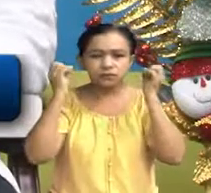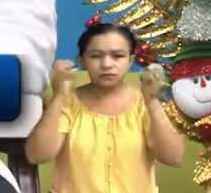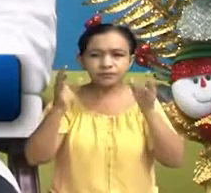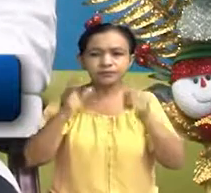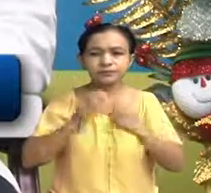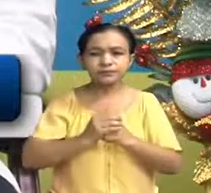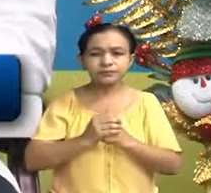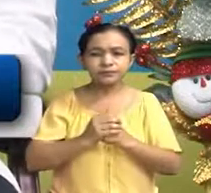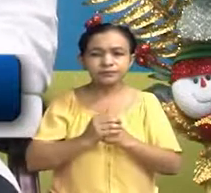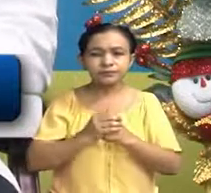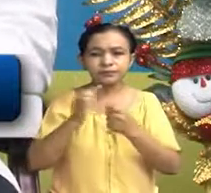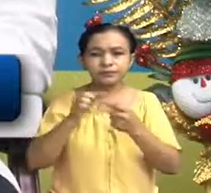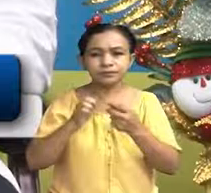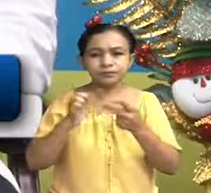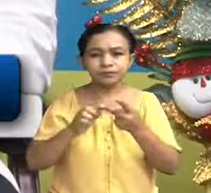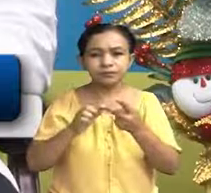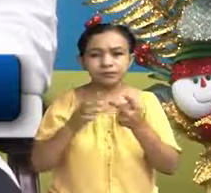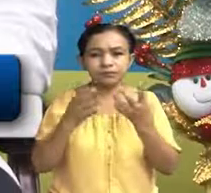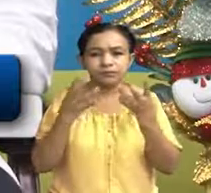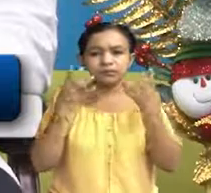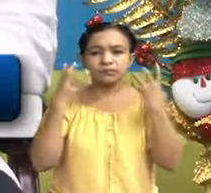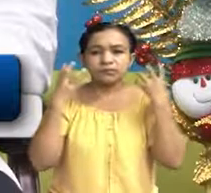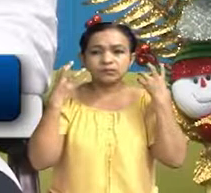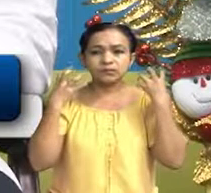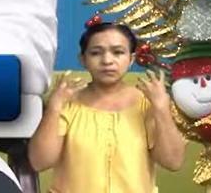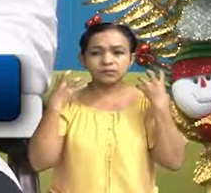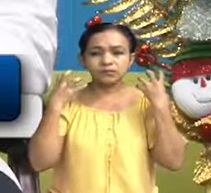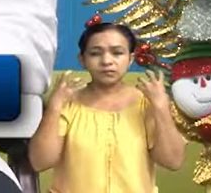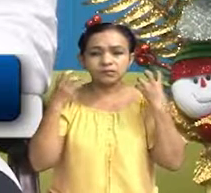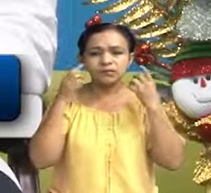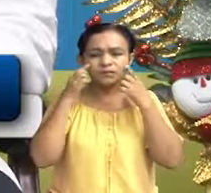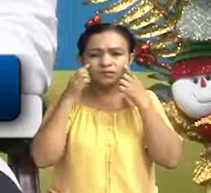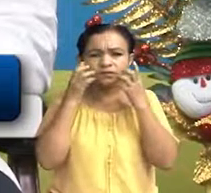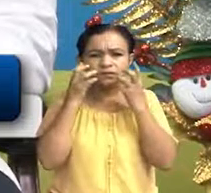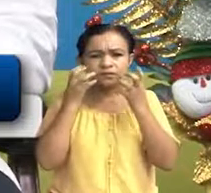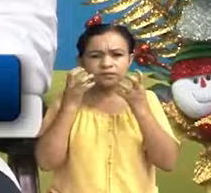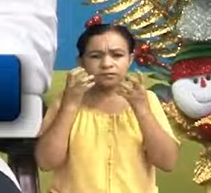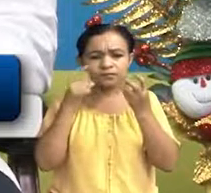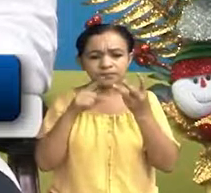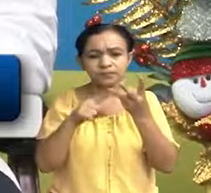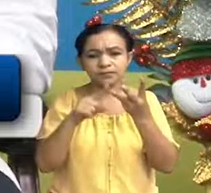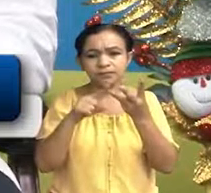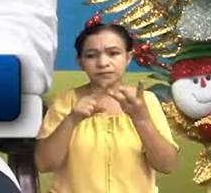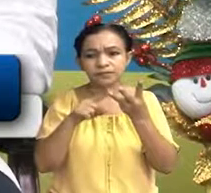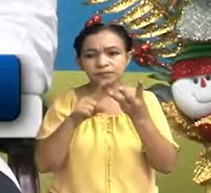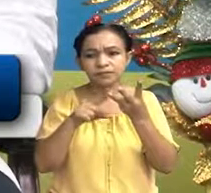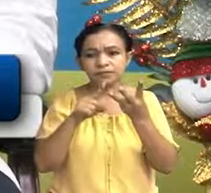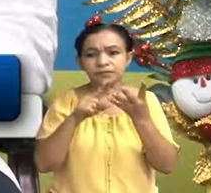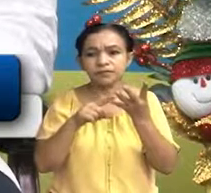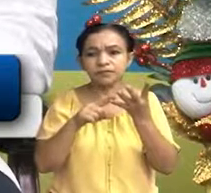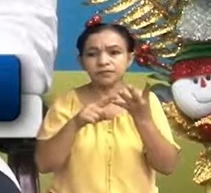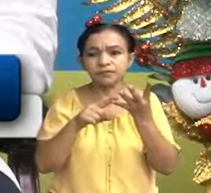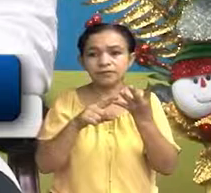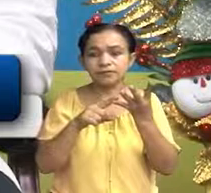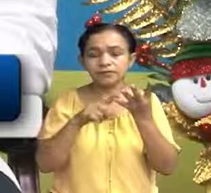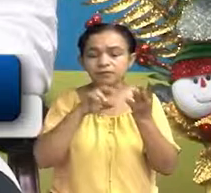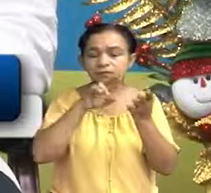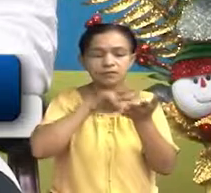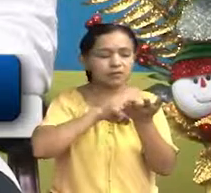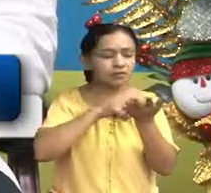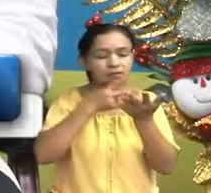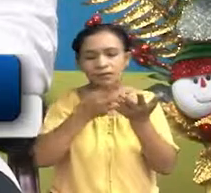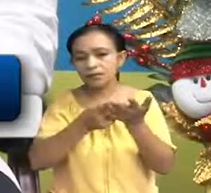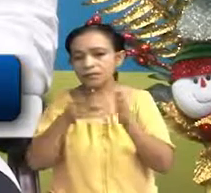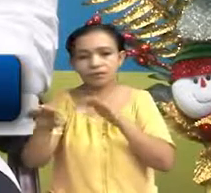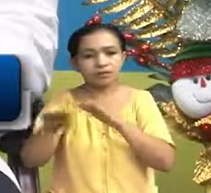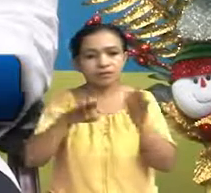Uh-huh. Además de esto, tensión meramente de los músculos faciales. E inclusive también el insomnio.